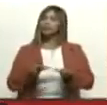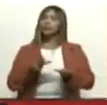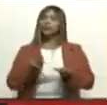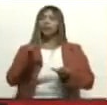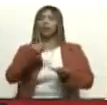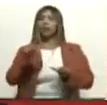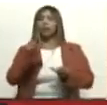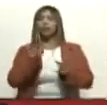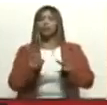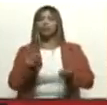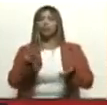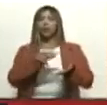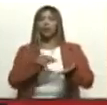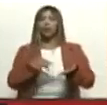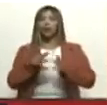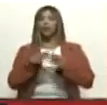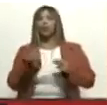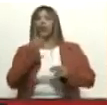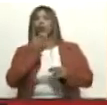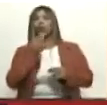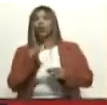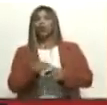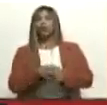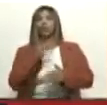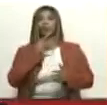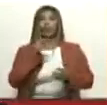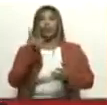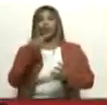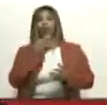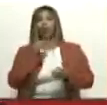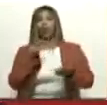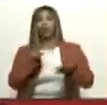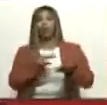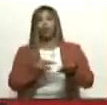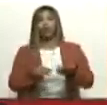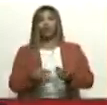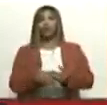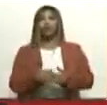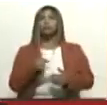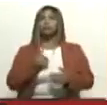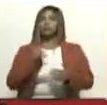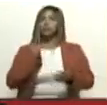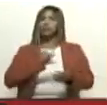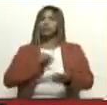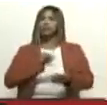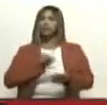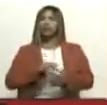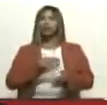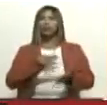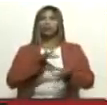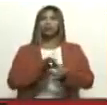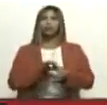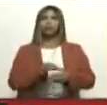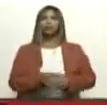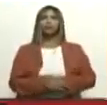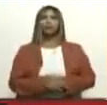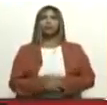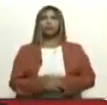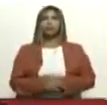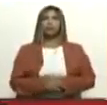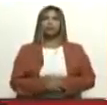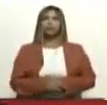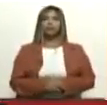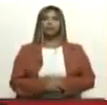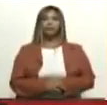lectura, a todos los jóvenes. Los jóvenes, cuando leen a José Negrón Valera, se sienten identificados, por ejemplo, con su lectura. Así